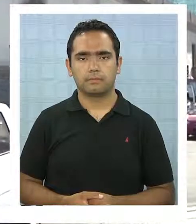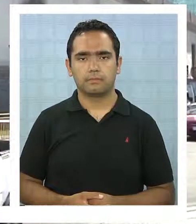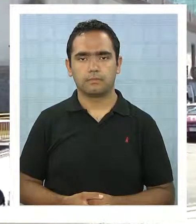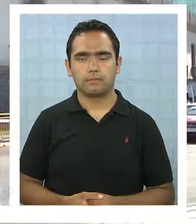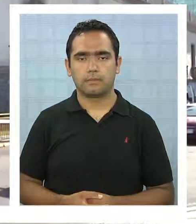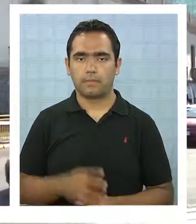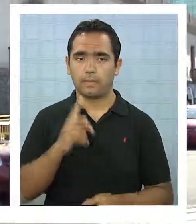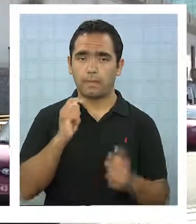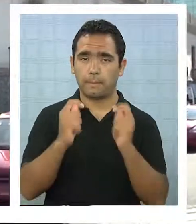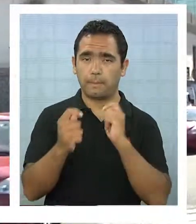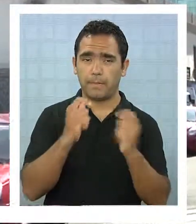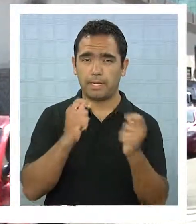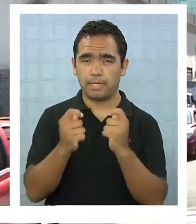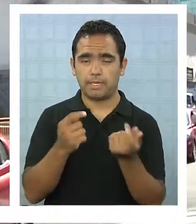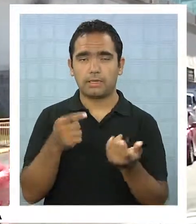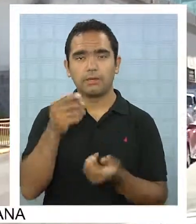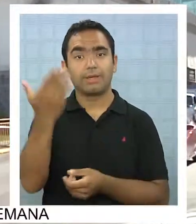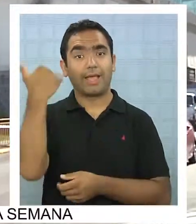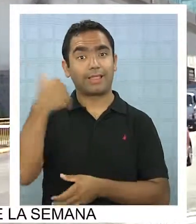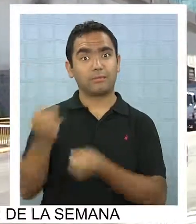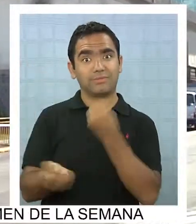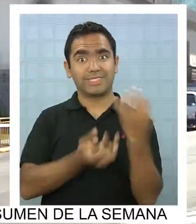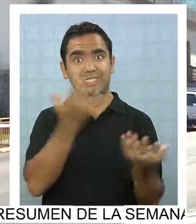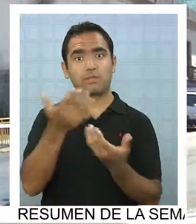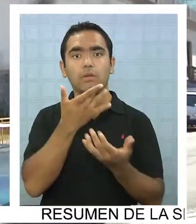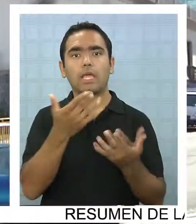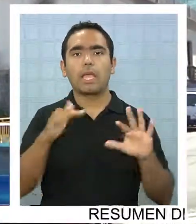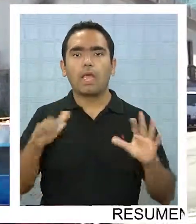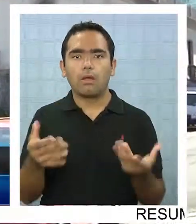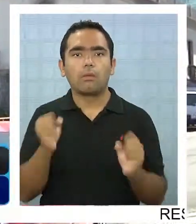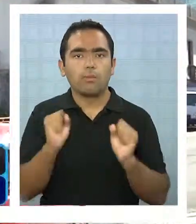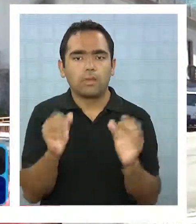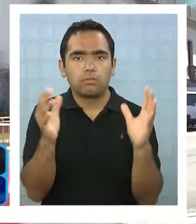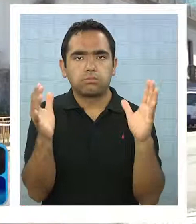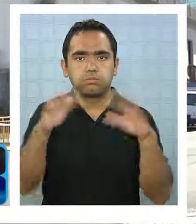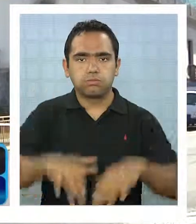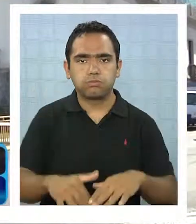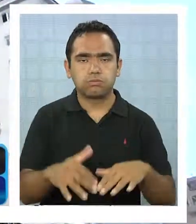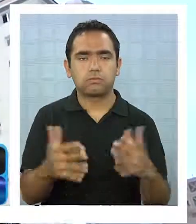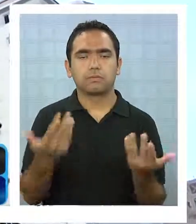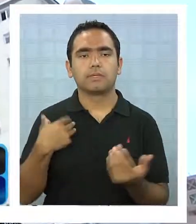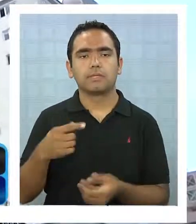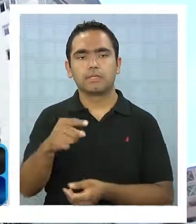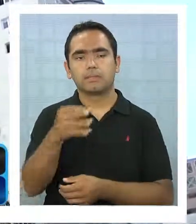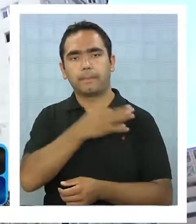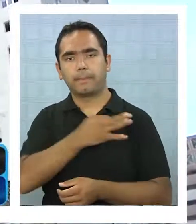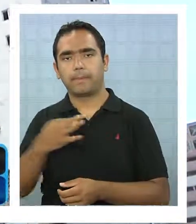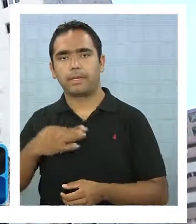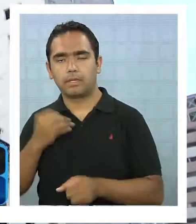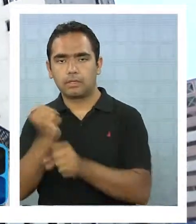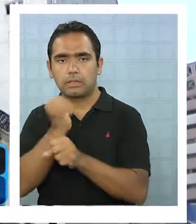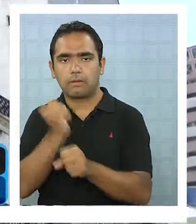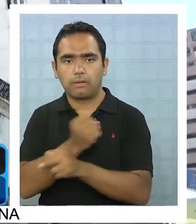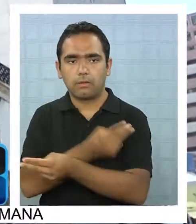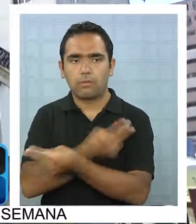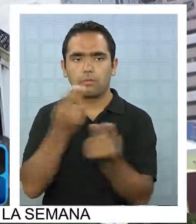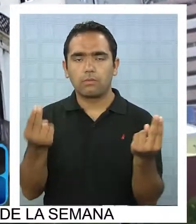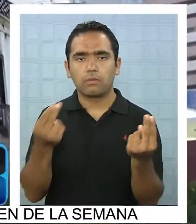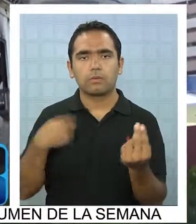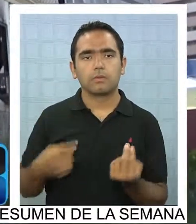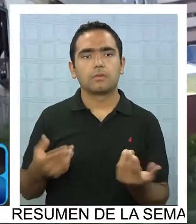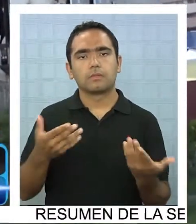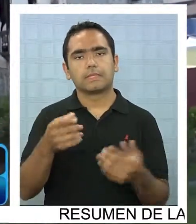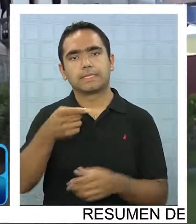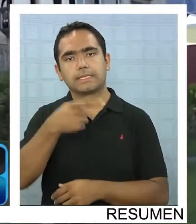el peligro de derrumbe tras el incendio del segundo piso de la ex aduana ha generado que el ministerio de obras públicas ponga a disposición